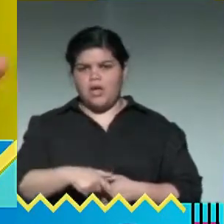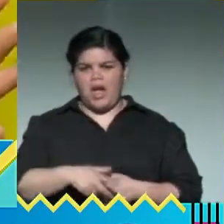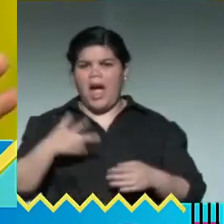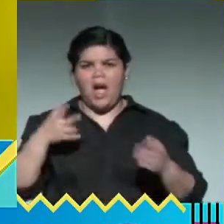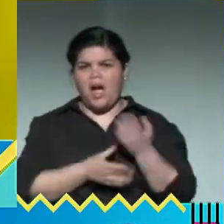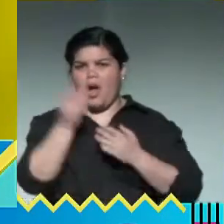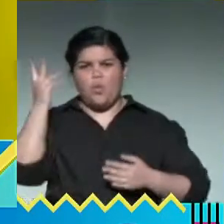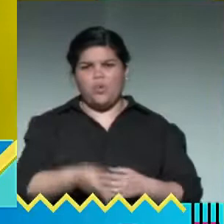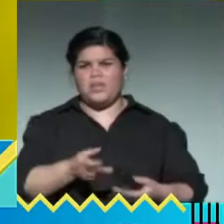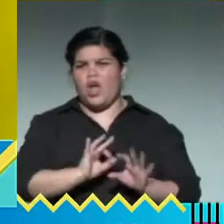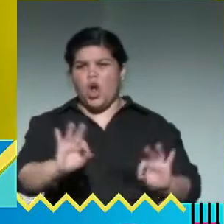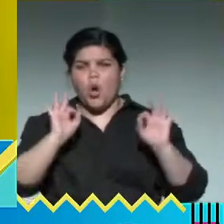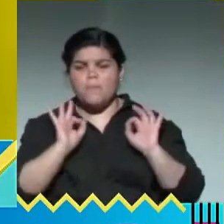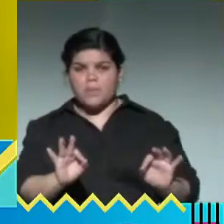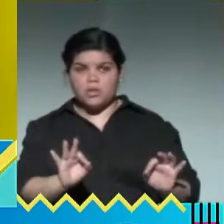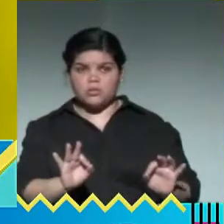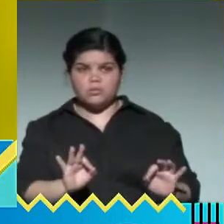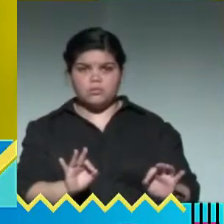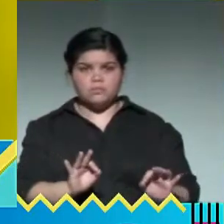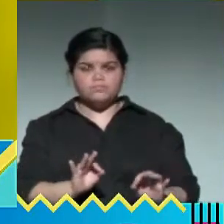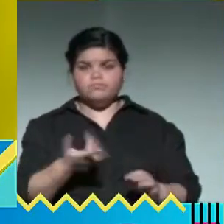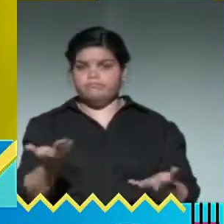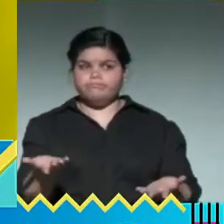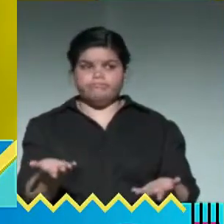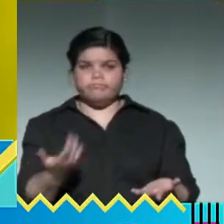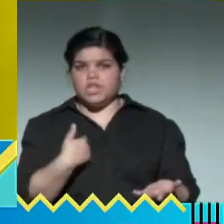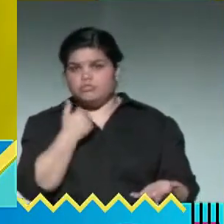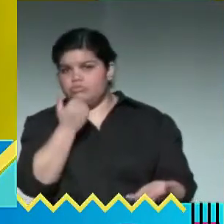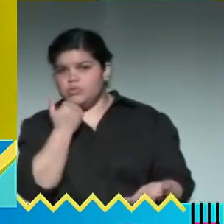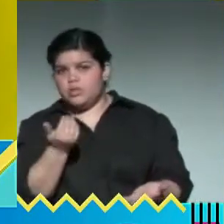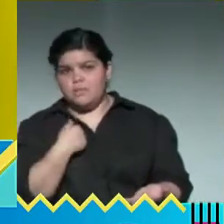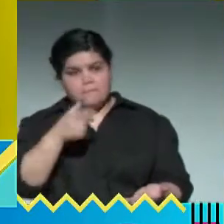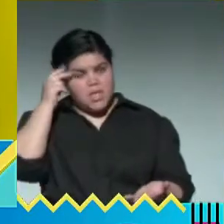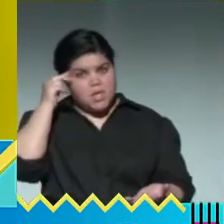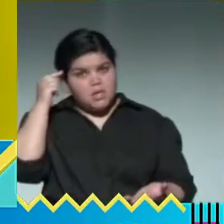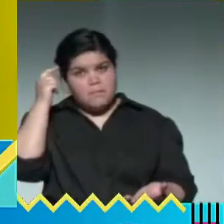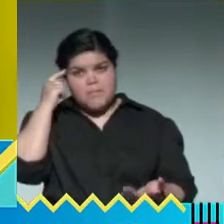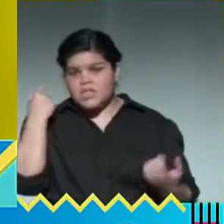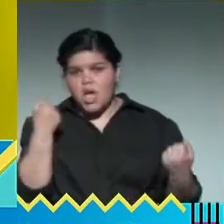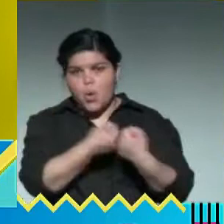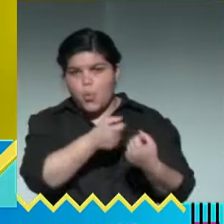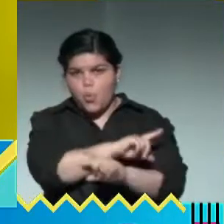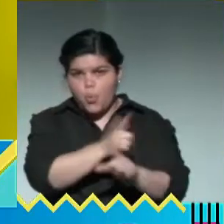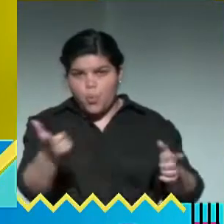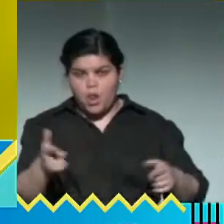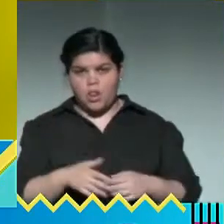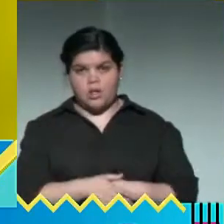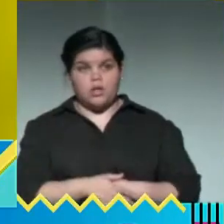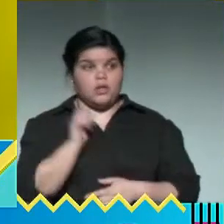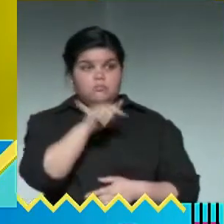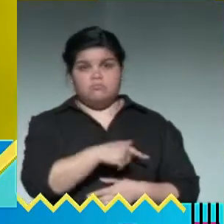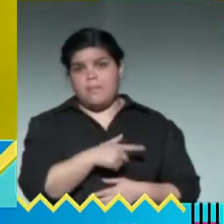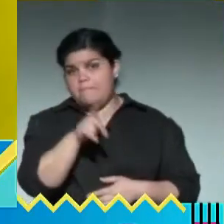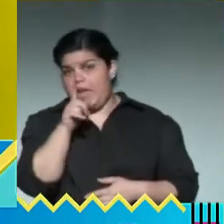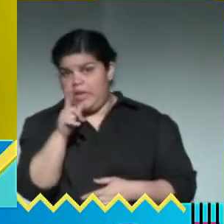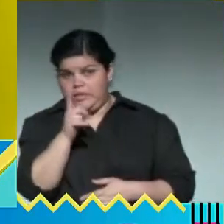dicen hoy que el gobierno se equivocó y digamos, que el gobierno debería haberlo hecho mucho antes. Entonces, me parece que tenemos que ser mesurados, digo, hay que